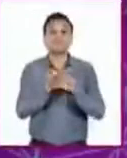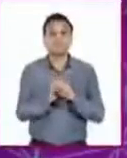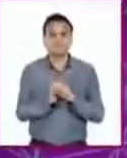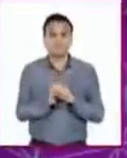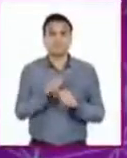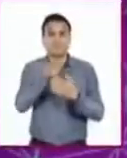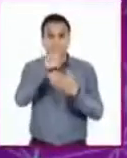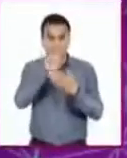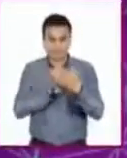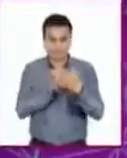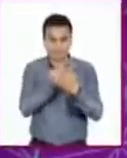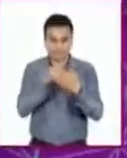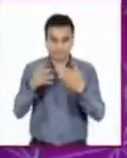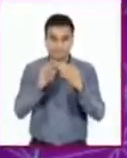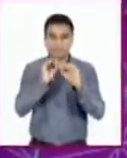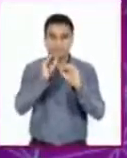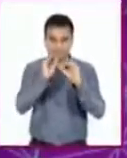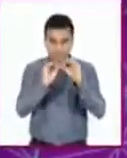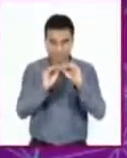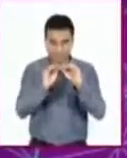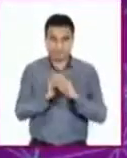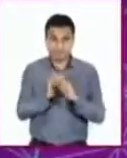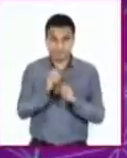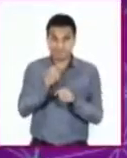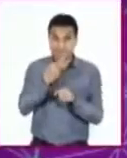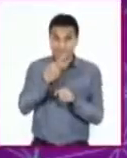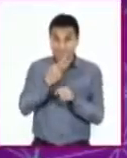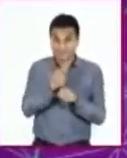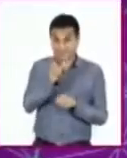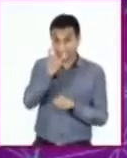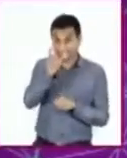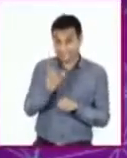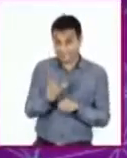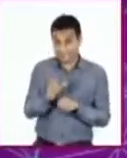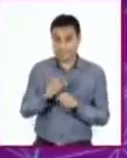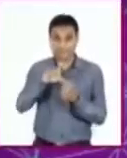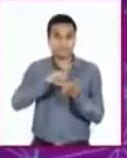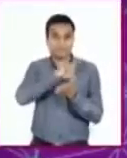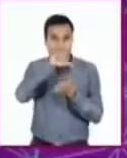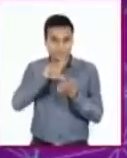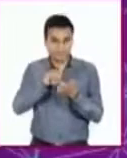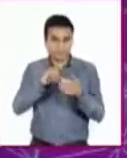tabla, en donde, en la primera columna, se colocan los litros de